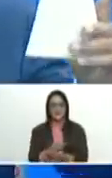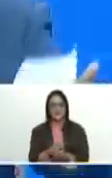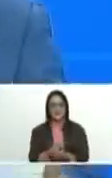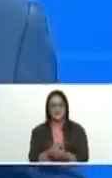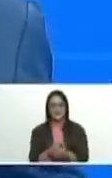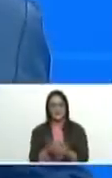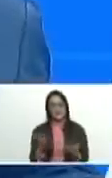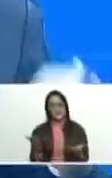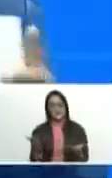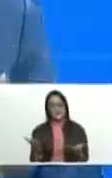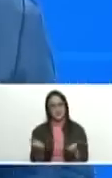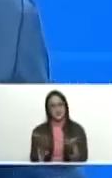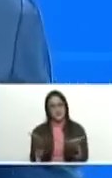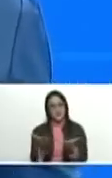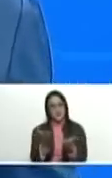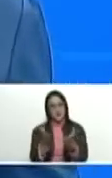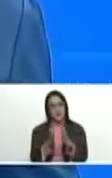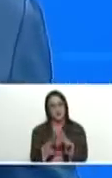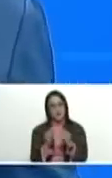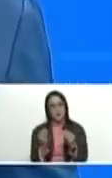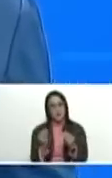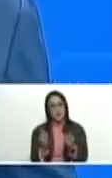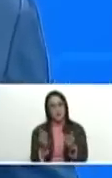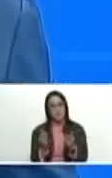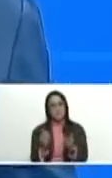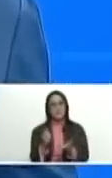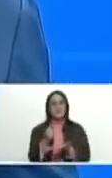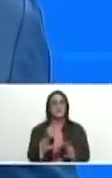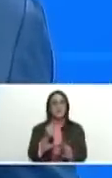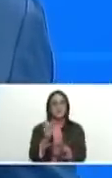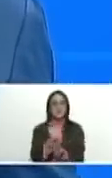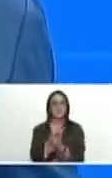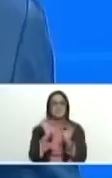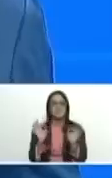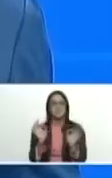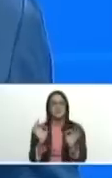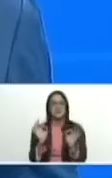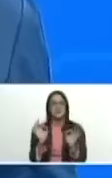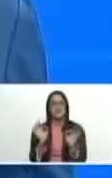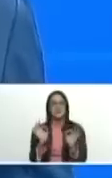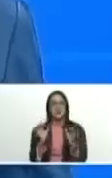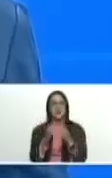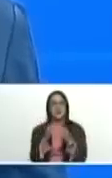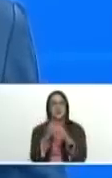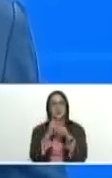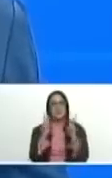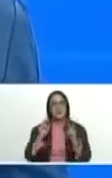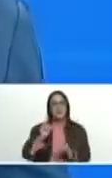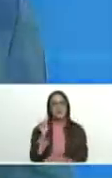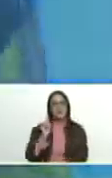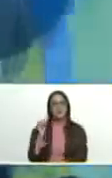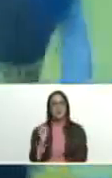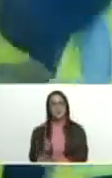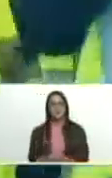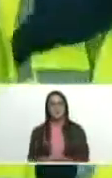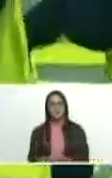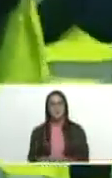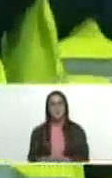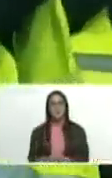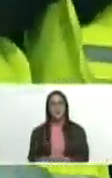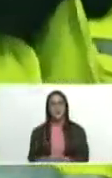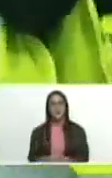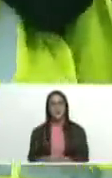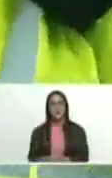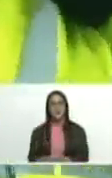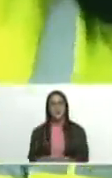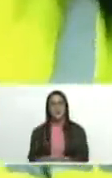por ustedes, y a todos los funcionarios, un bono especial, el bono cuadrante de paz. El bono cuadrante de